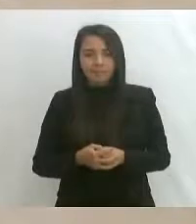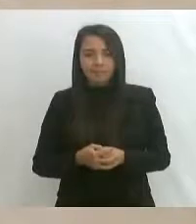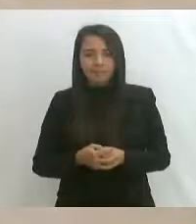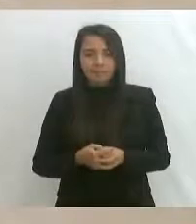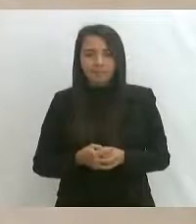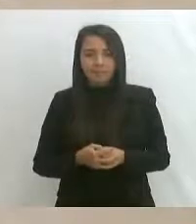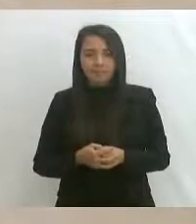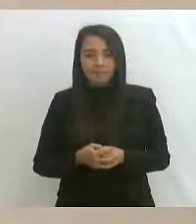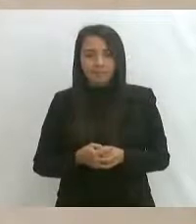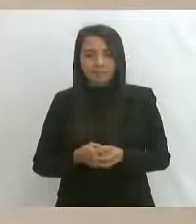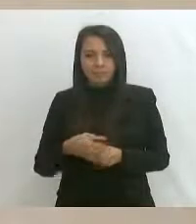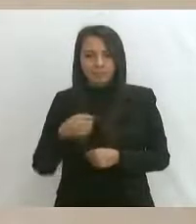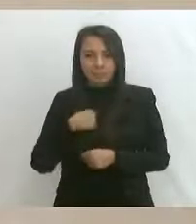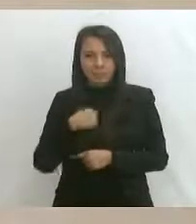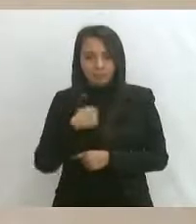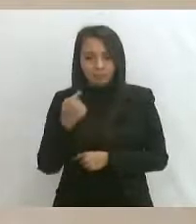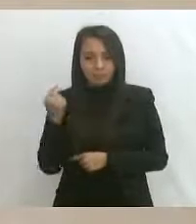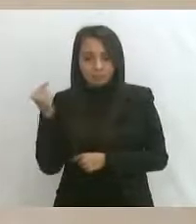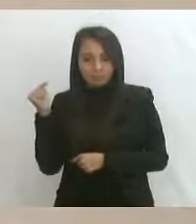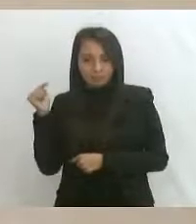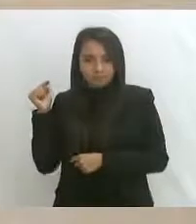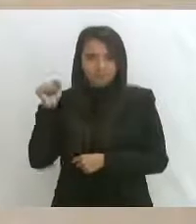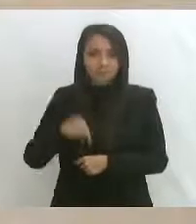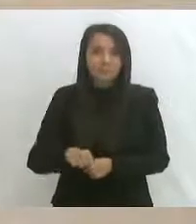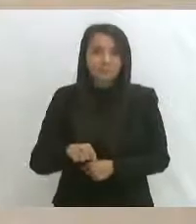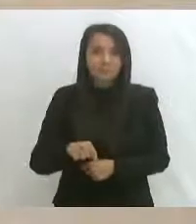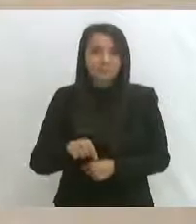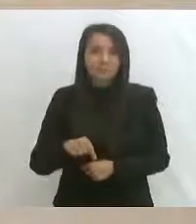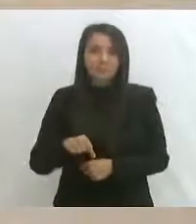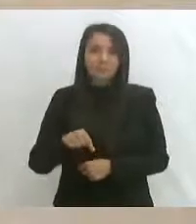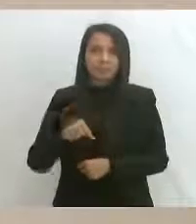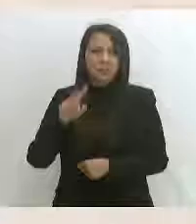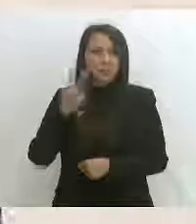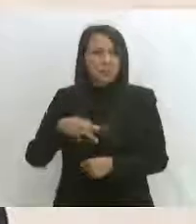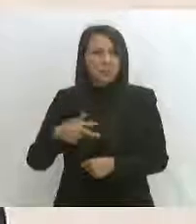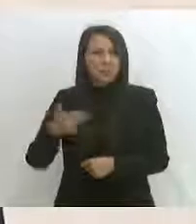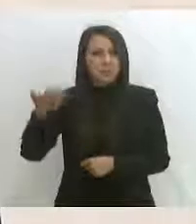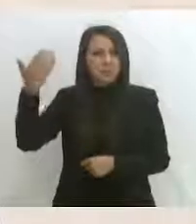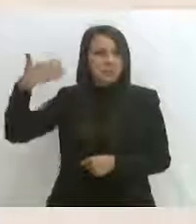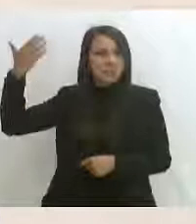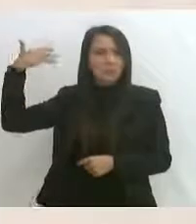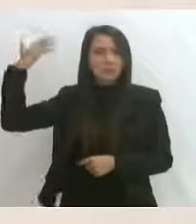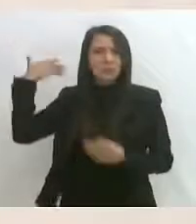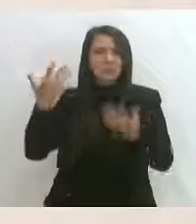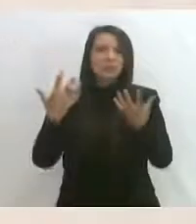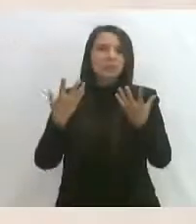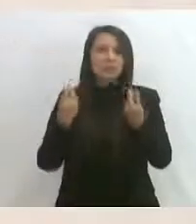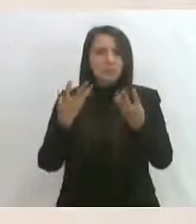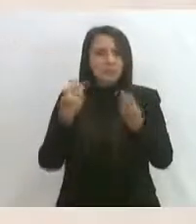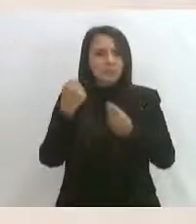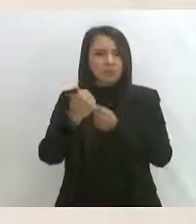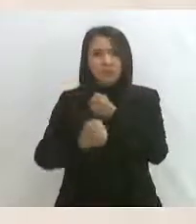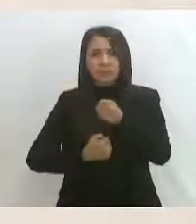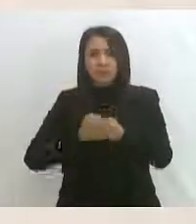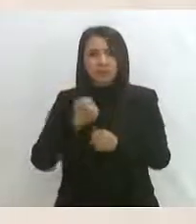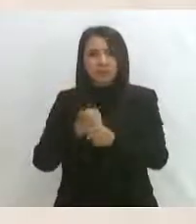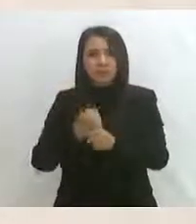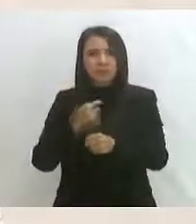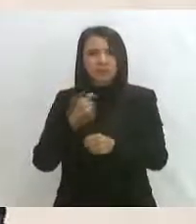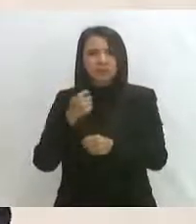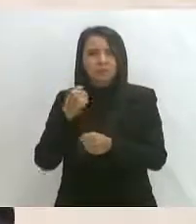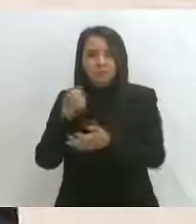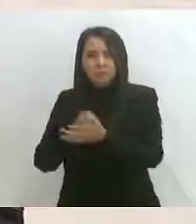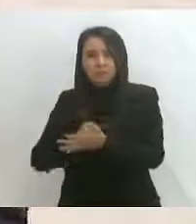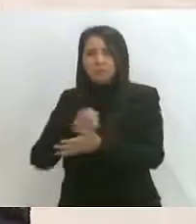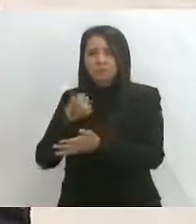estar aquí donde desde hace muchos años se lucha por